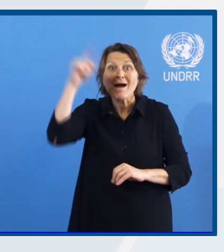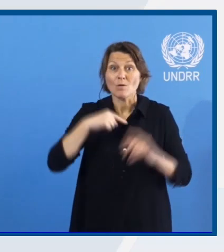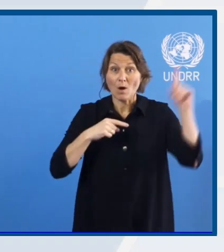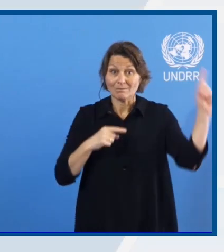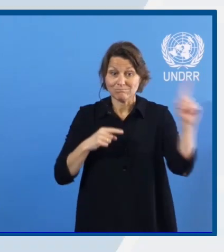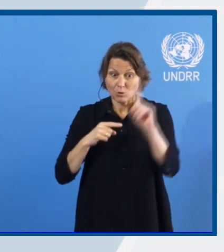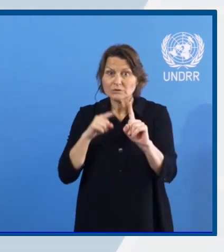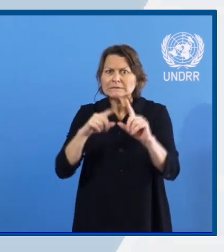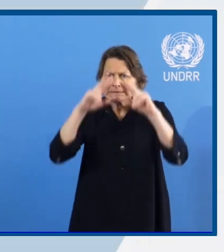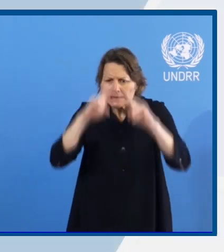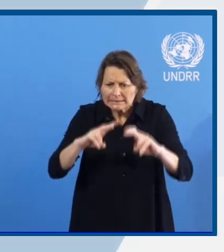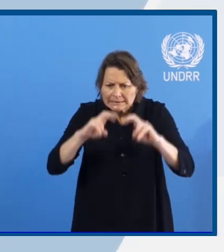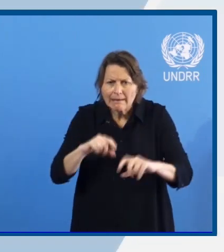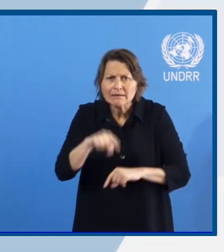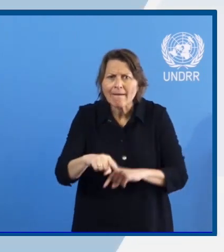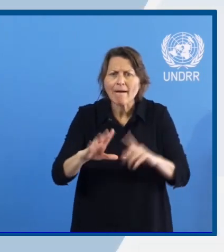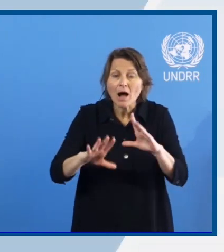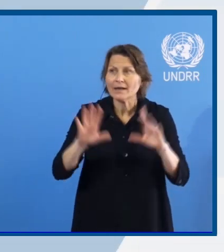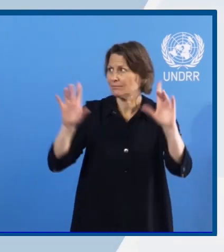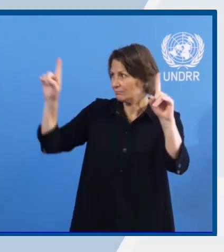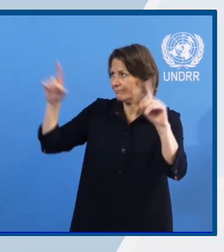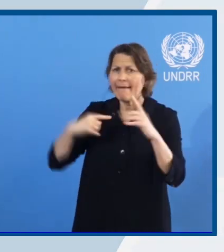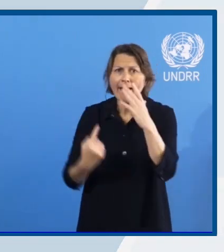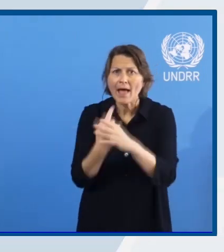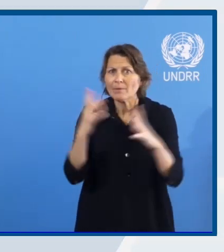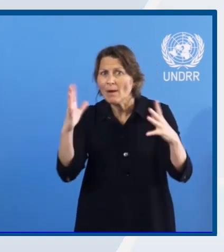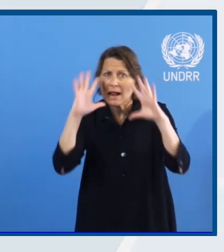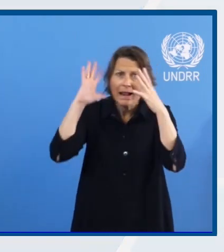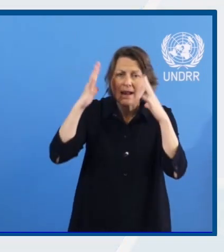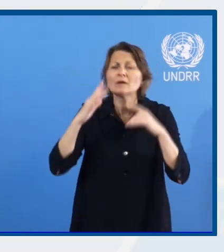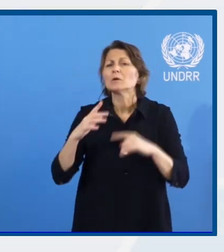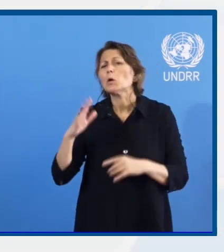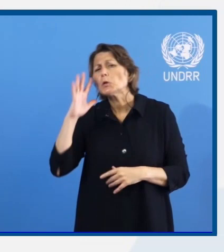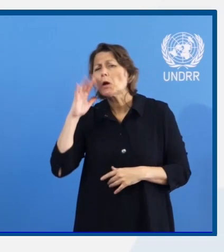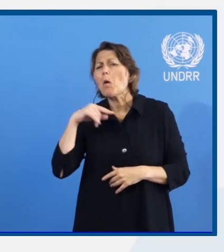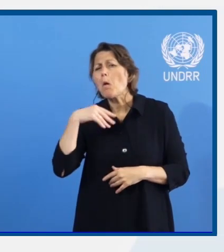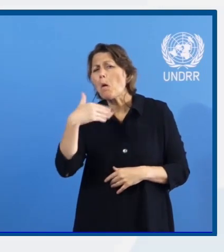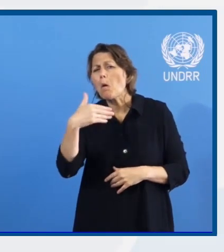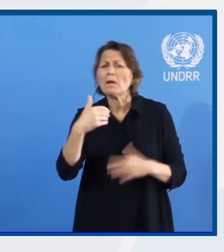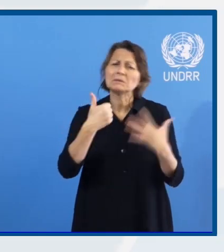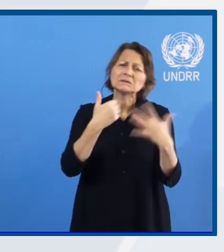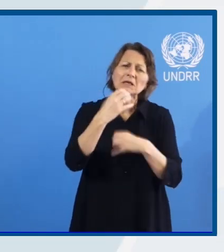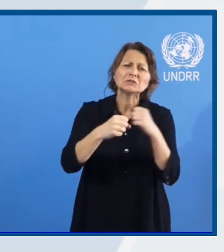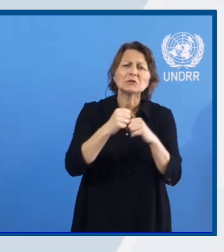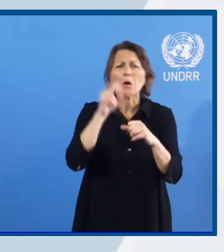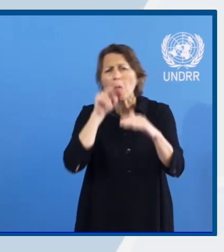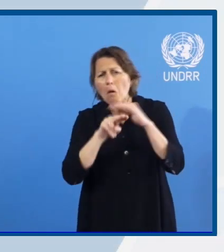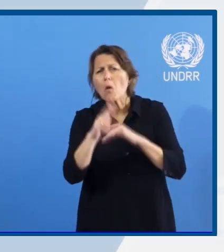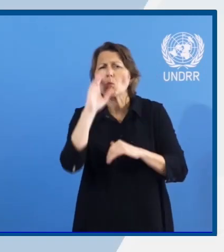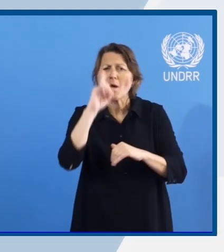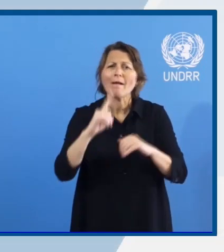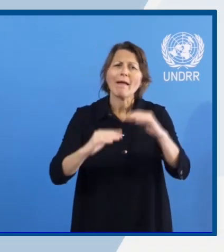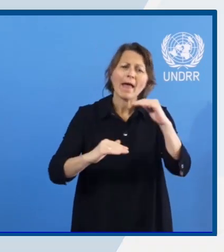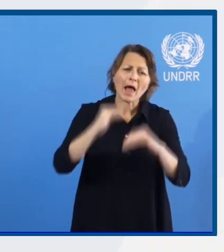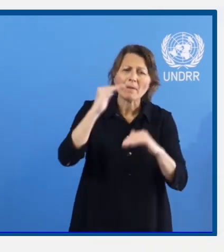El científico le dice, bueno, la proyección es de aquí a 6 años. Y entonces el presidente, es que eso fueron cosas digamos muy